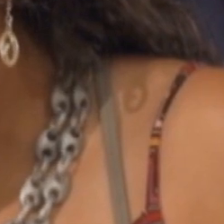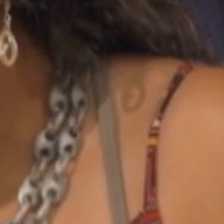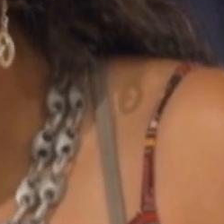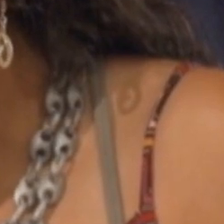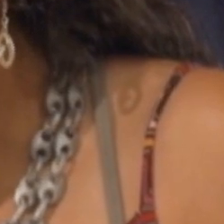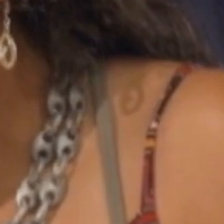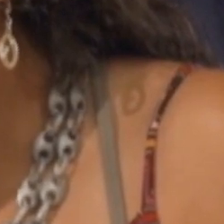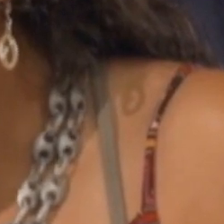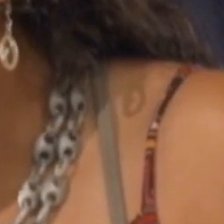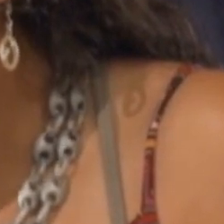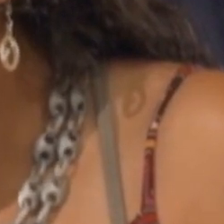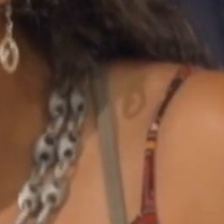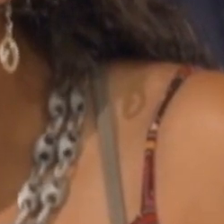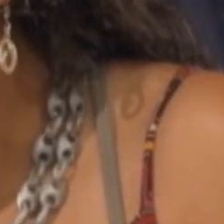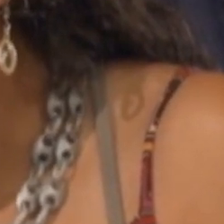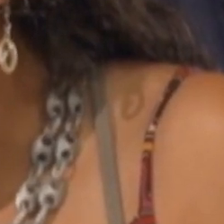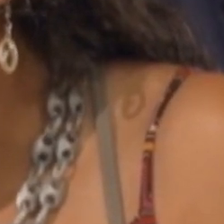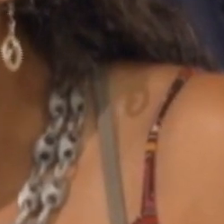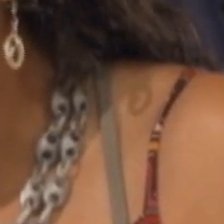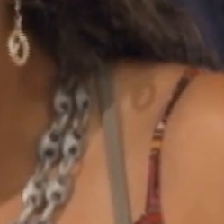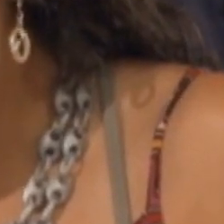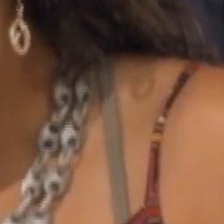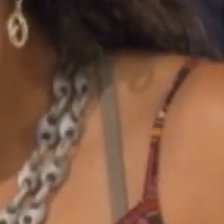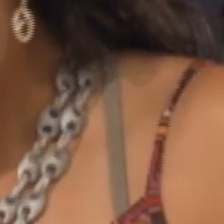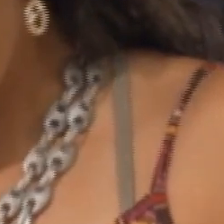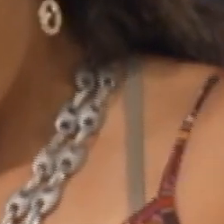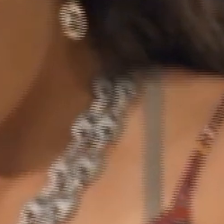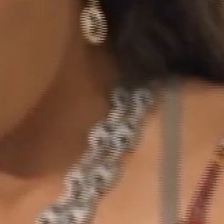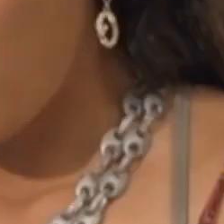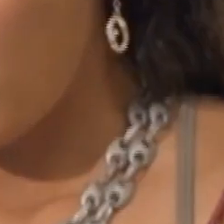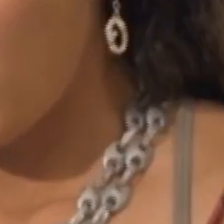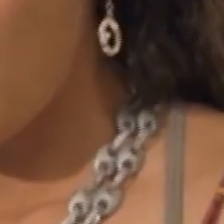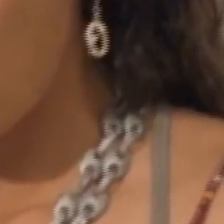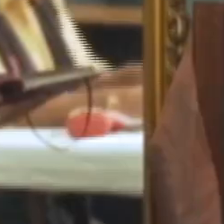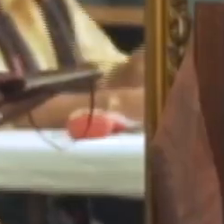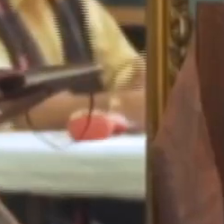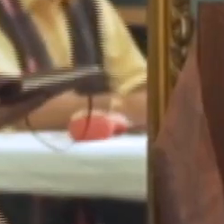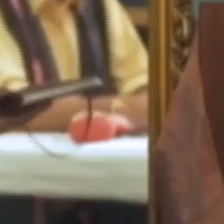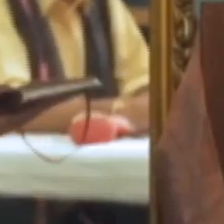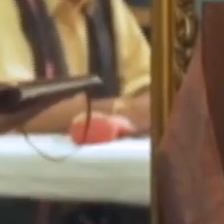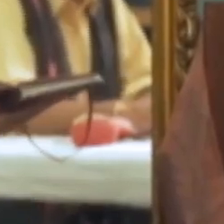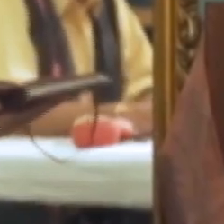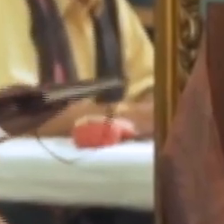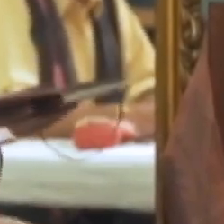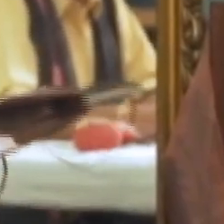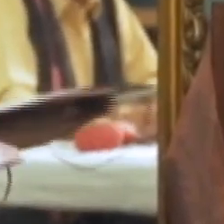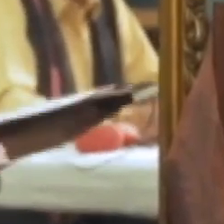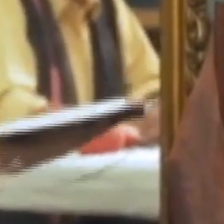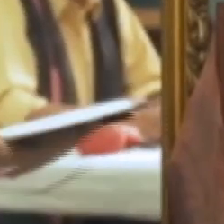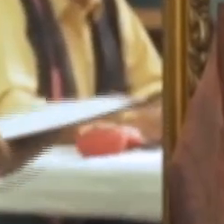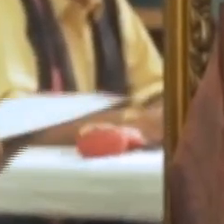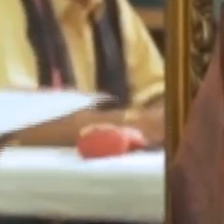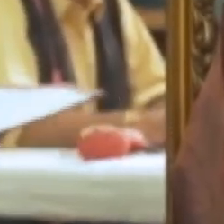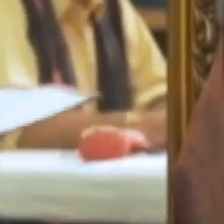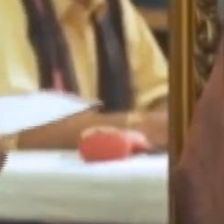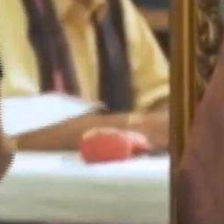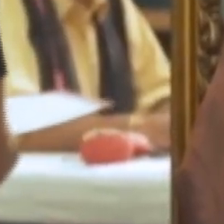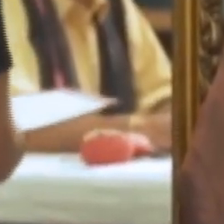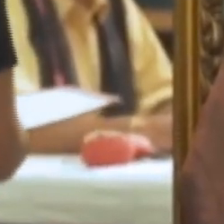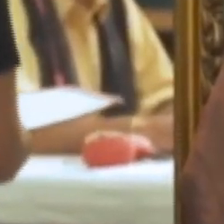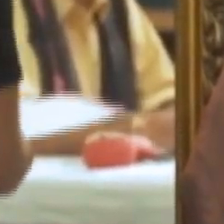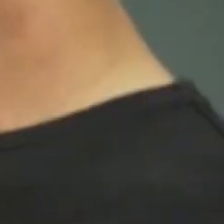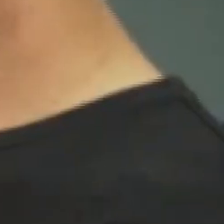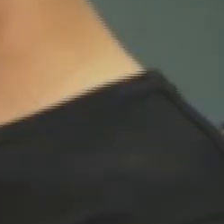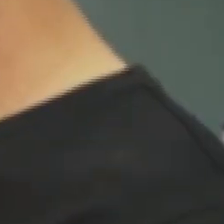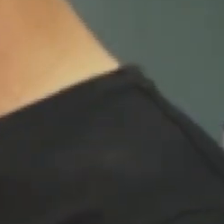Qué caro. ¿Para quién es esa ropa? Para la reina de Inglaterra. Entonces, ¿qué hago? Sin traje no tengo trabajo y sin trabajo no